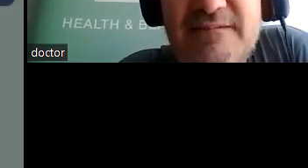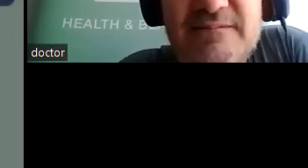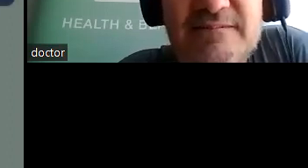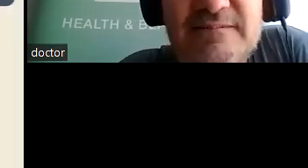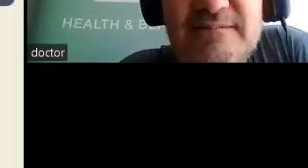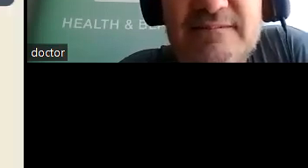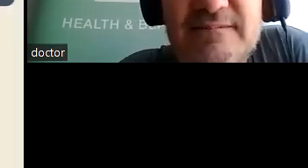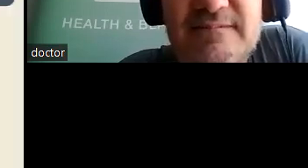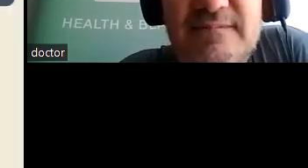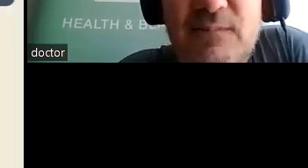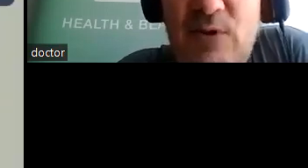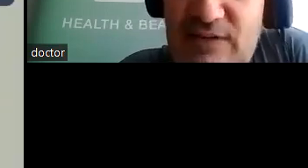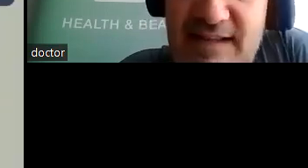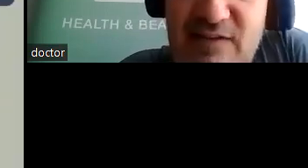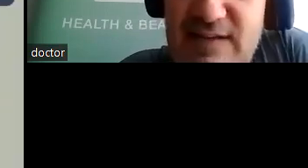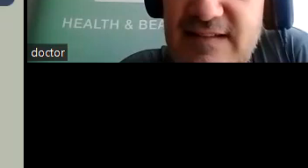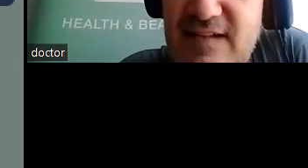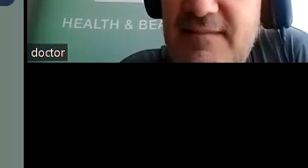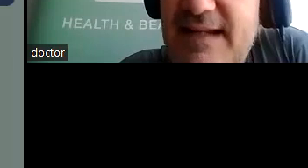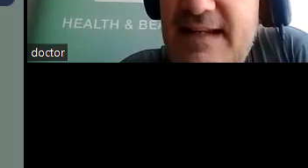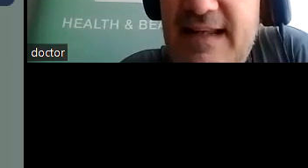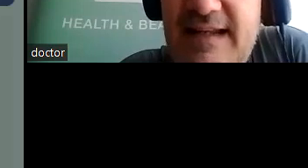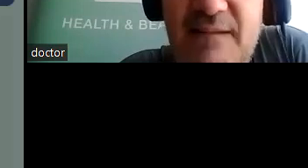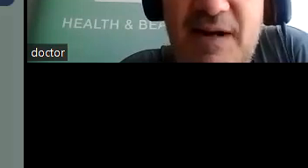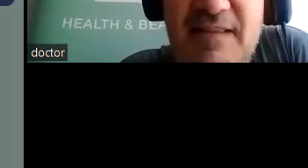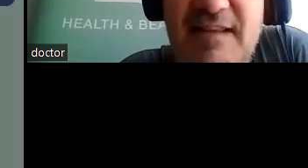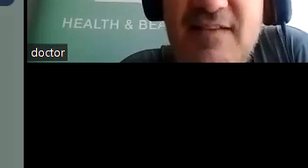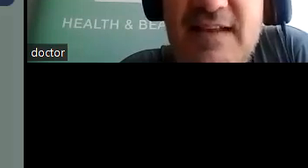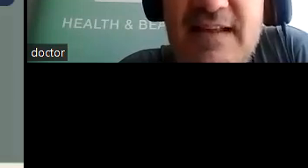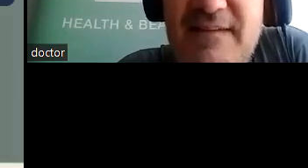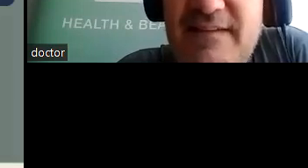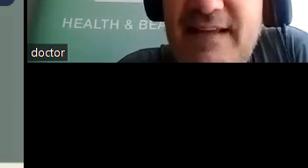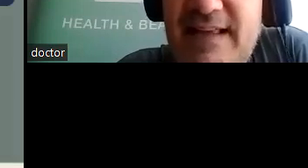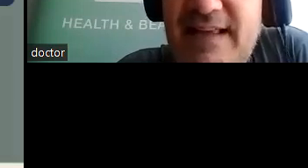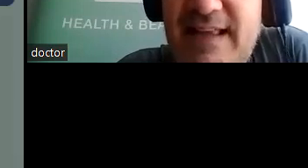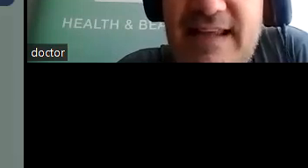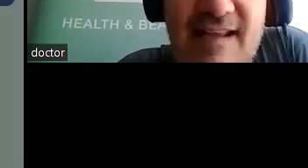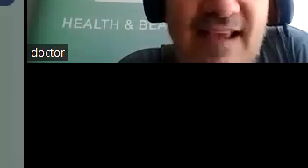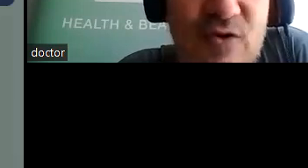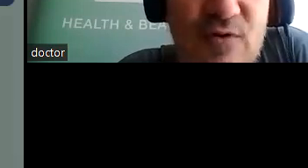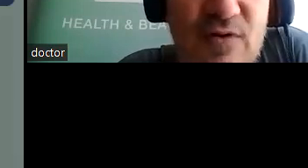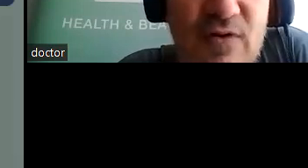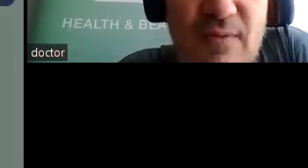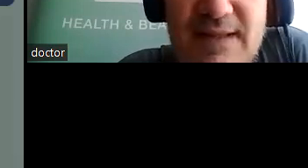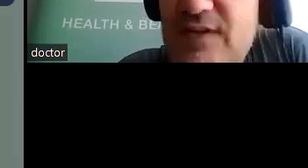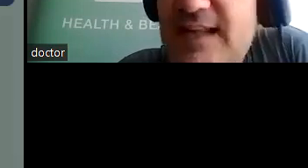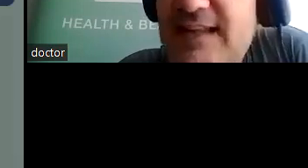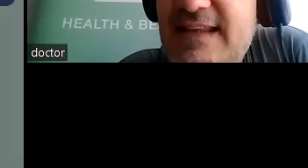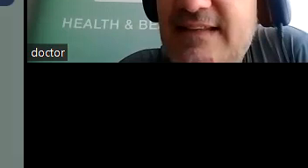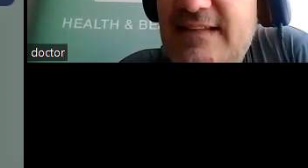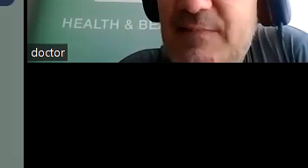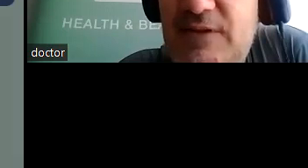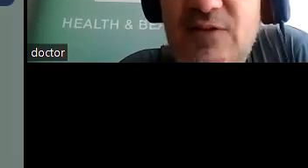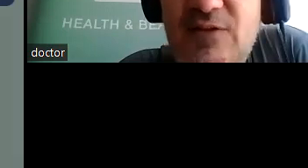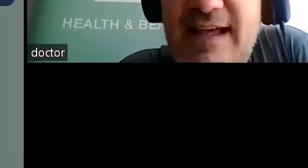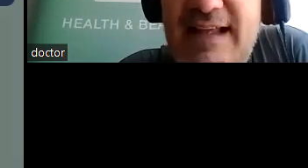Asai, bueno, la contraindicación de Intensivera en embarazadas. El Asai como